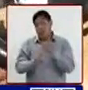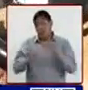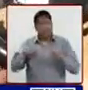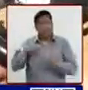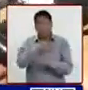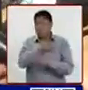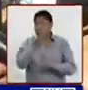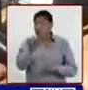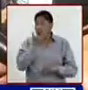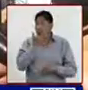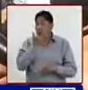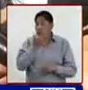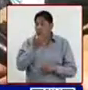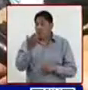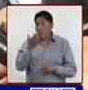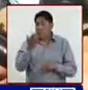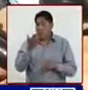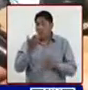nosotros somos